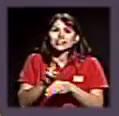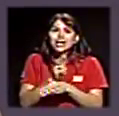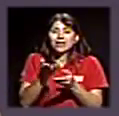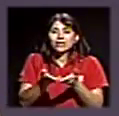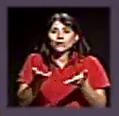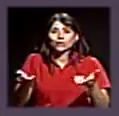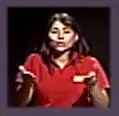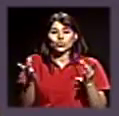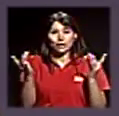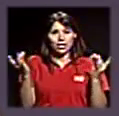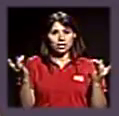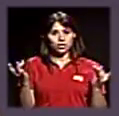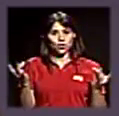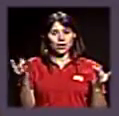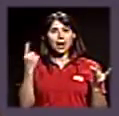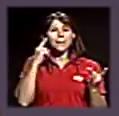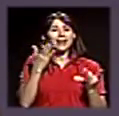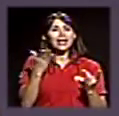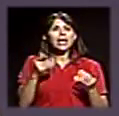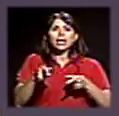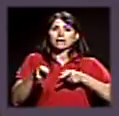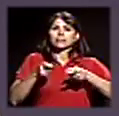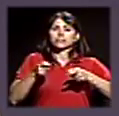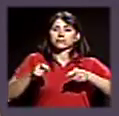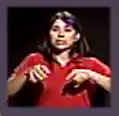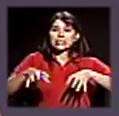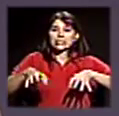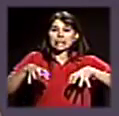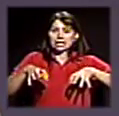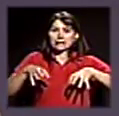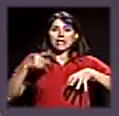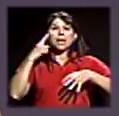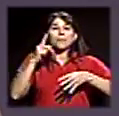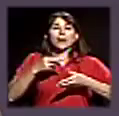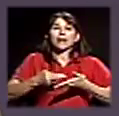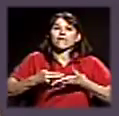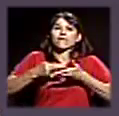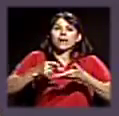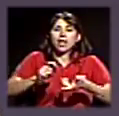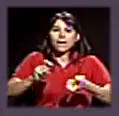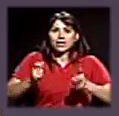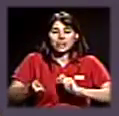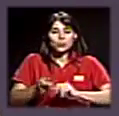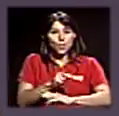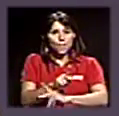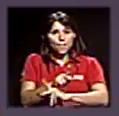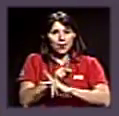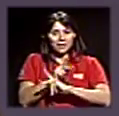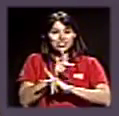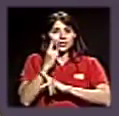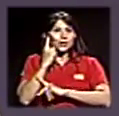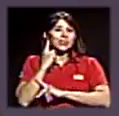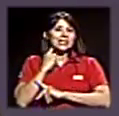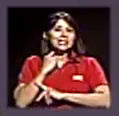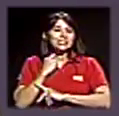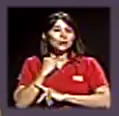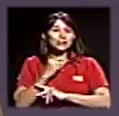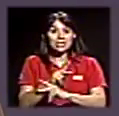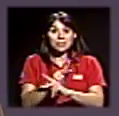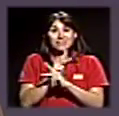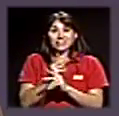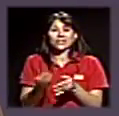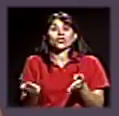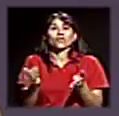yoga específicamente para manejo de estrés, rehabilitación, prevención de adicciones y prevención de